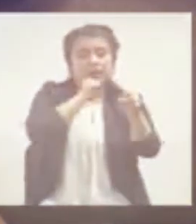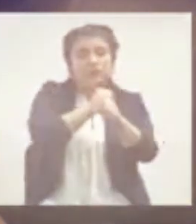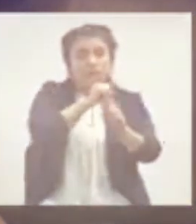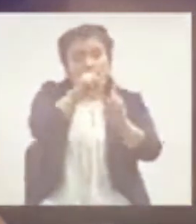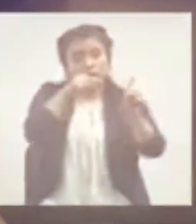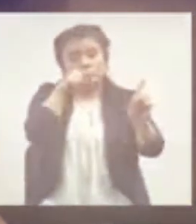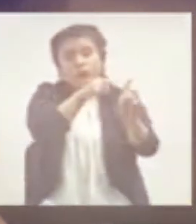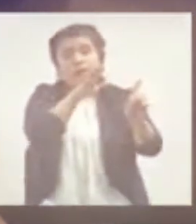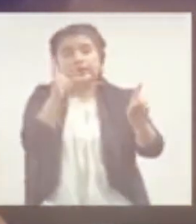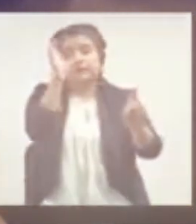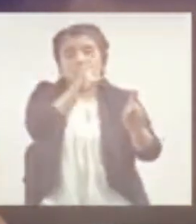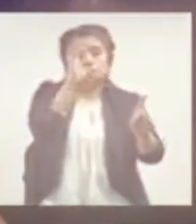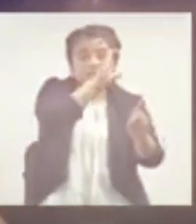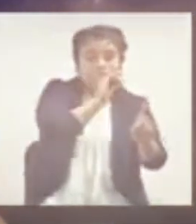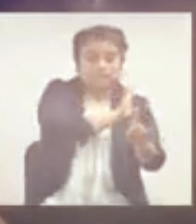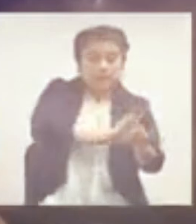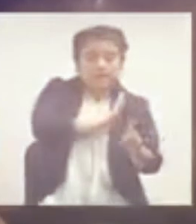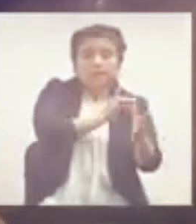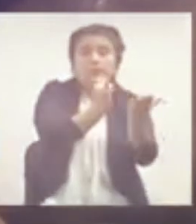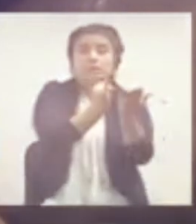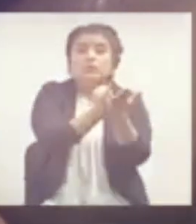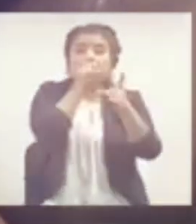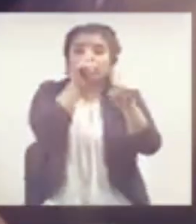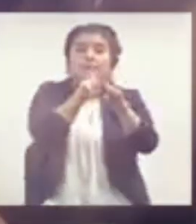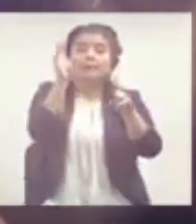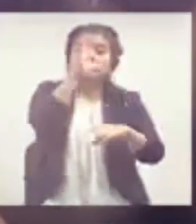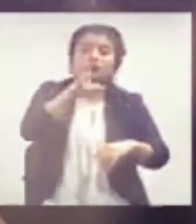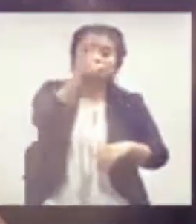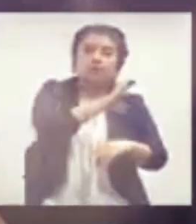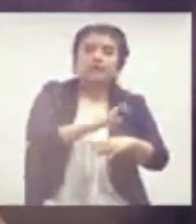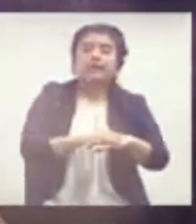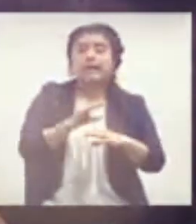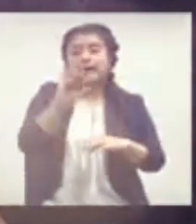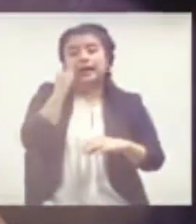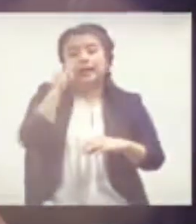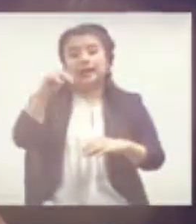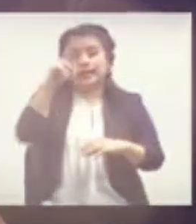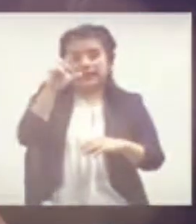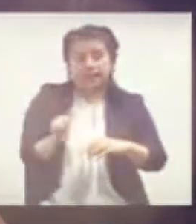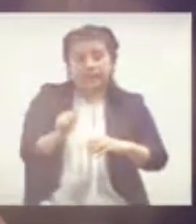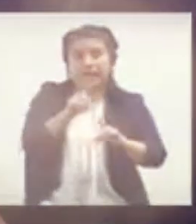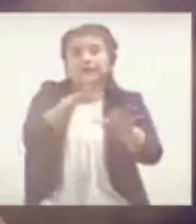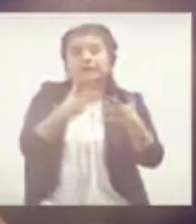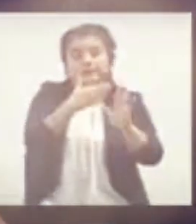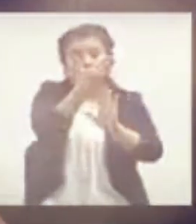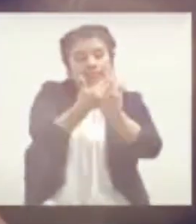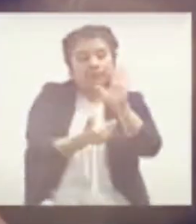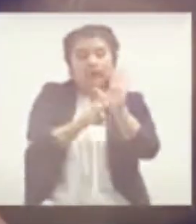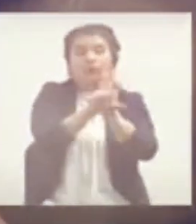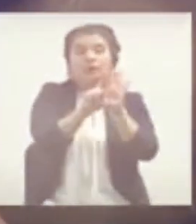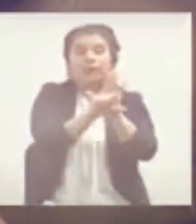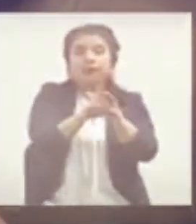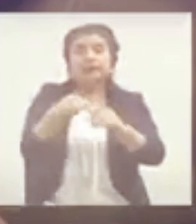en buscar el beneficio institucional y sobre todo buscar que el actuar del ICTA esté siempre bajo el marco de la ley.